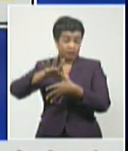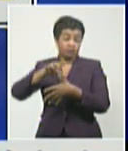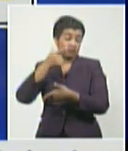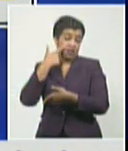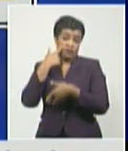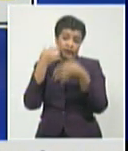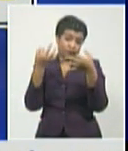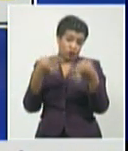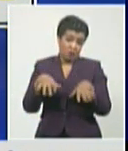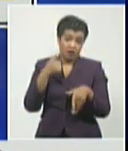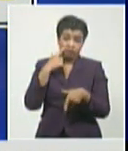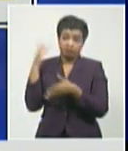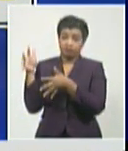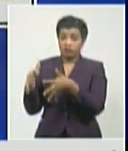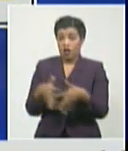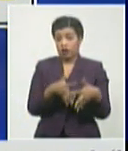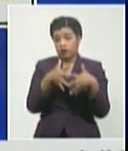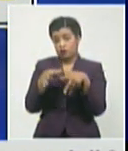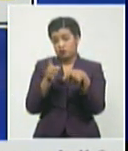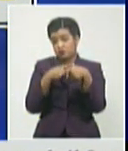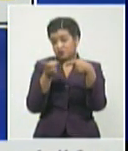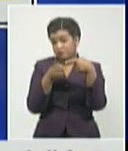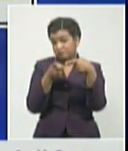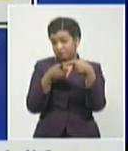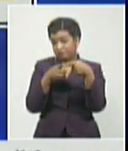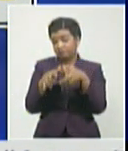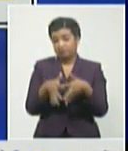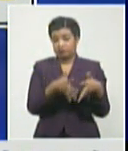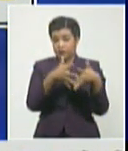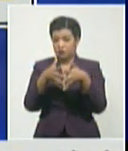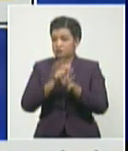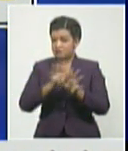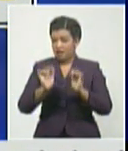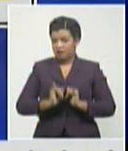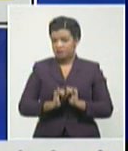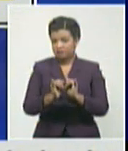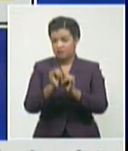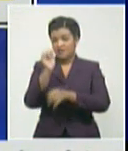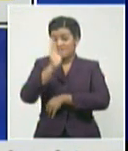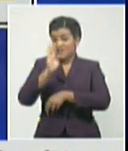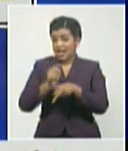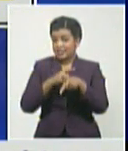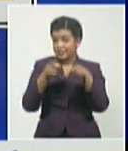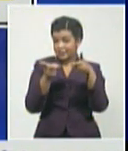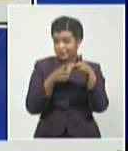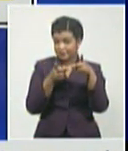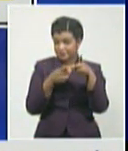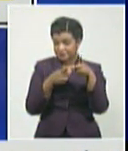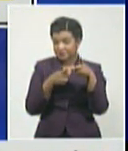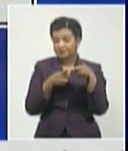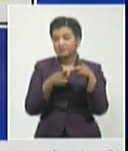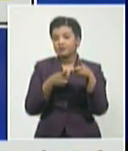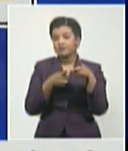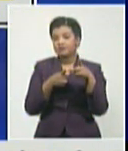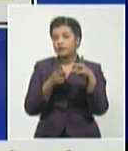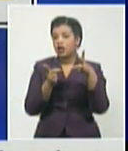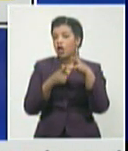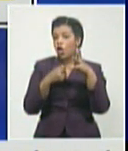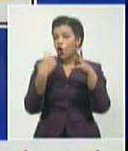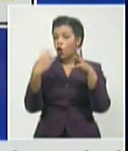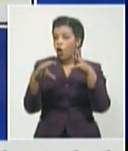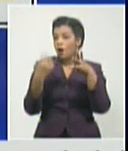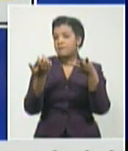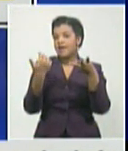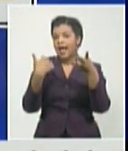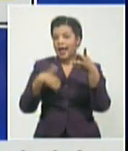eeuu en la encabeza con la cifra estudia dimos brasil en segundo lugar colombia argentina méxico